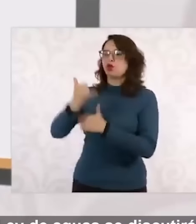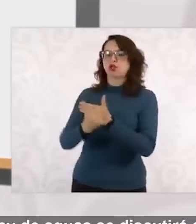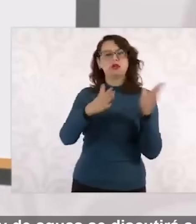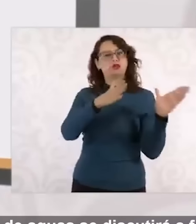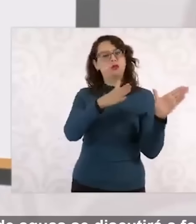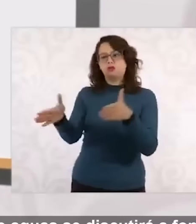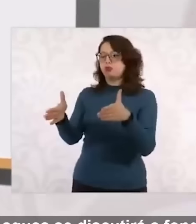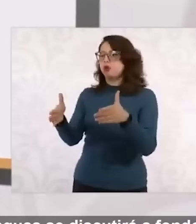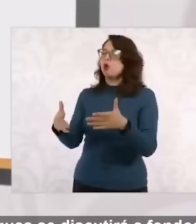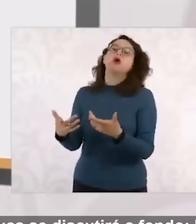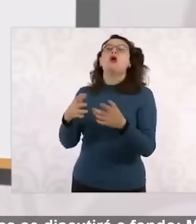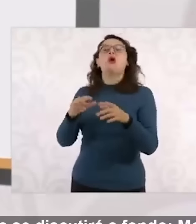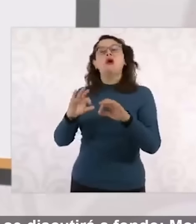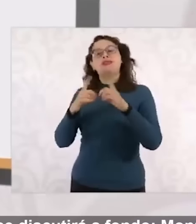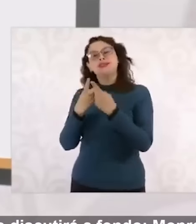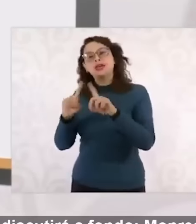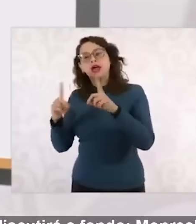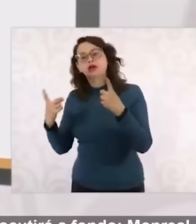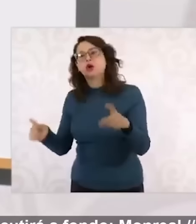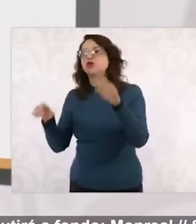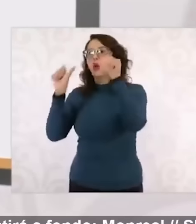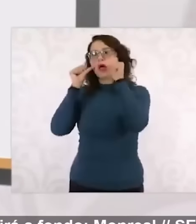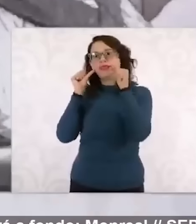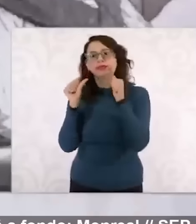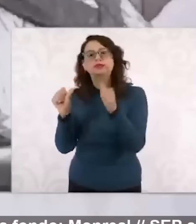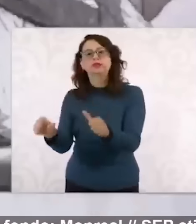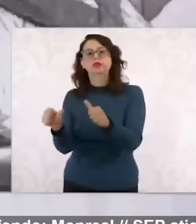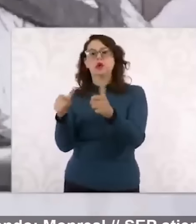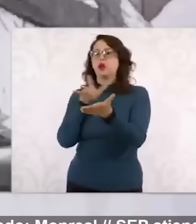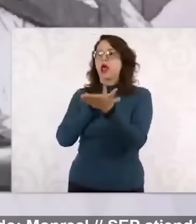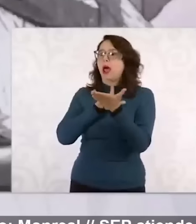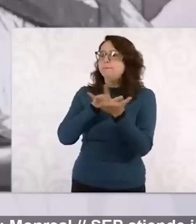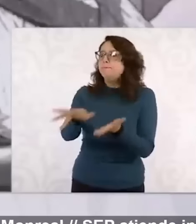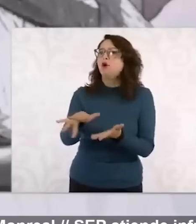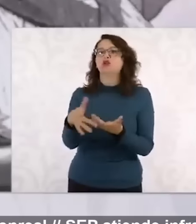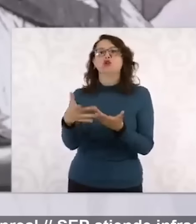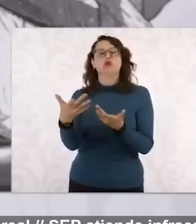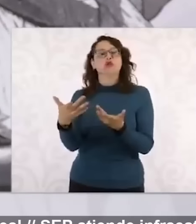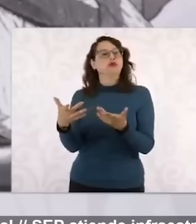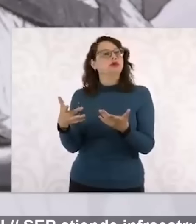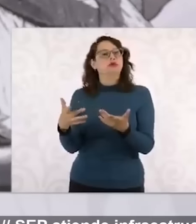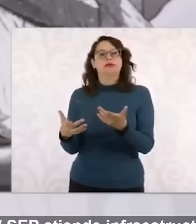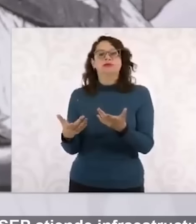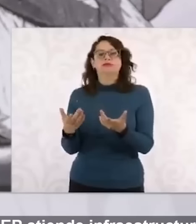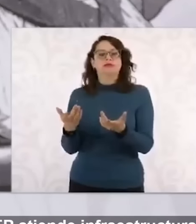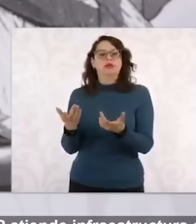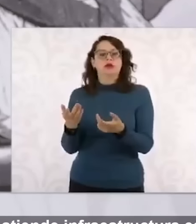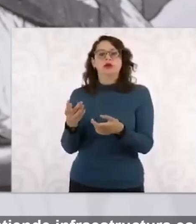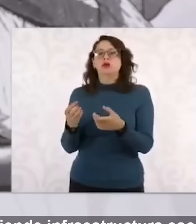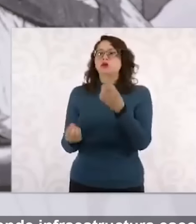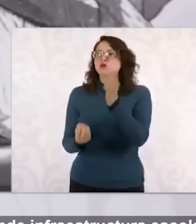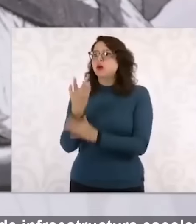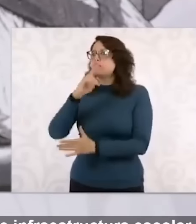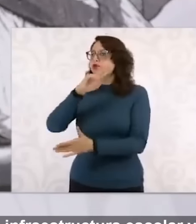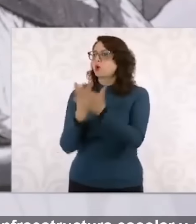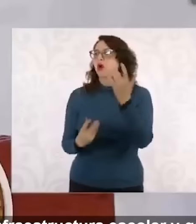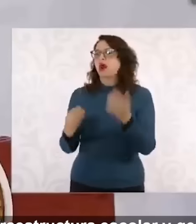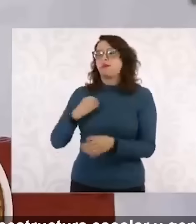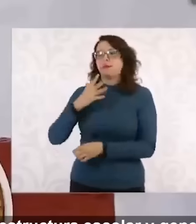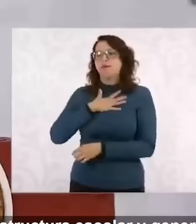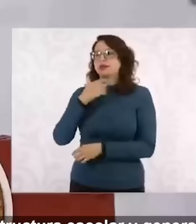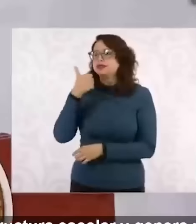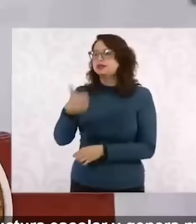de desarrollo, el modelo de atención a las causas, el apoyo a la gente, se crean los programas de